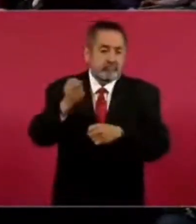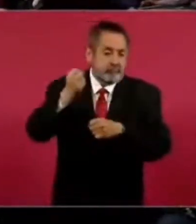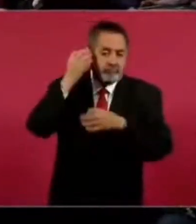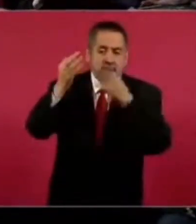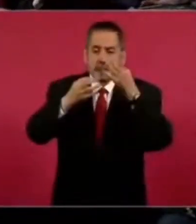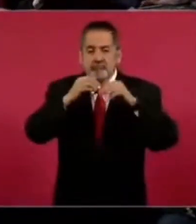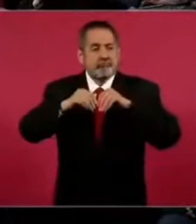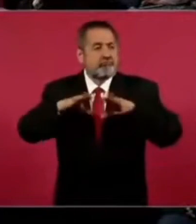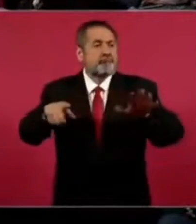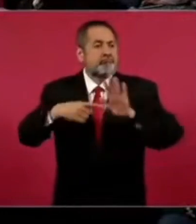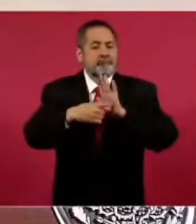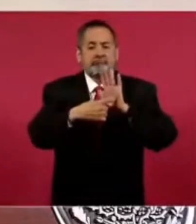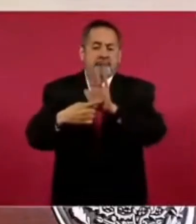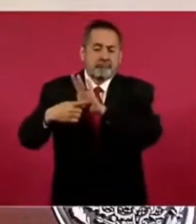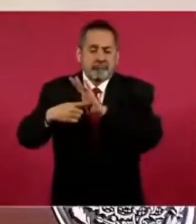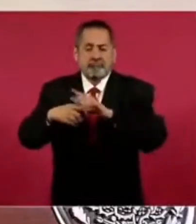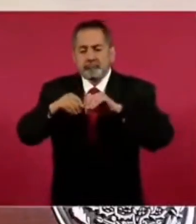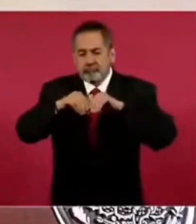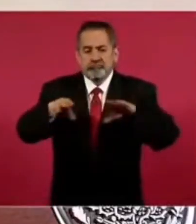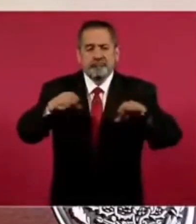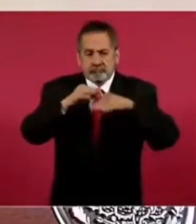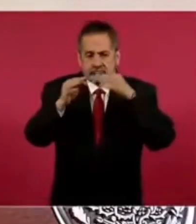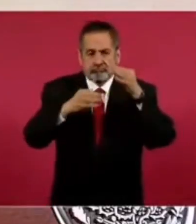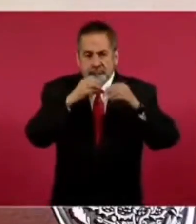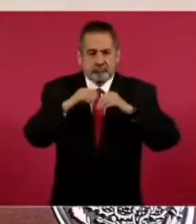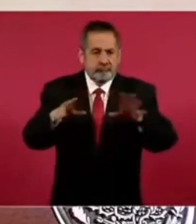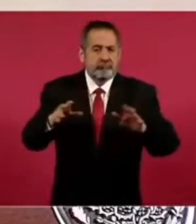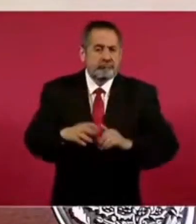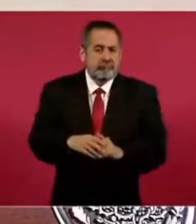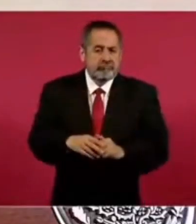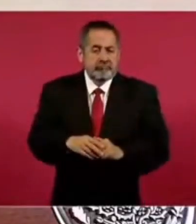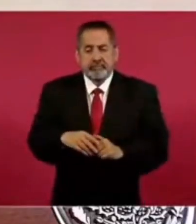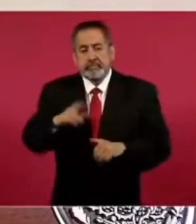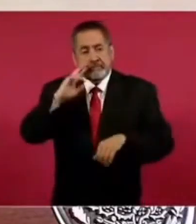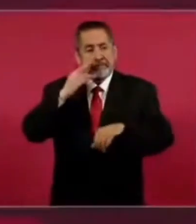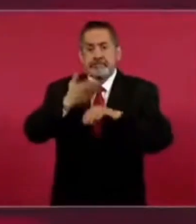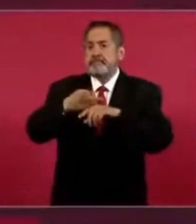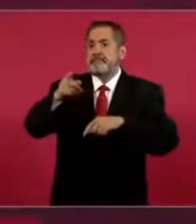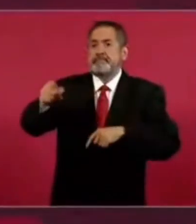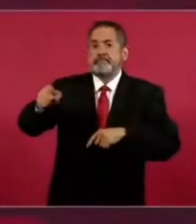conferencias, para que salgan las cosas y los responsables atiendan.